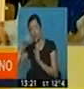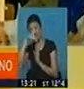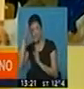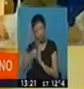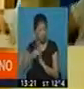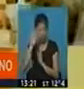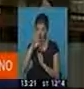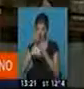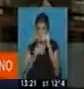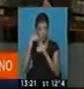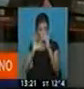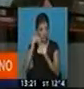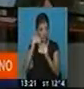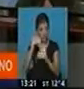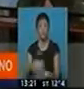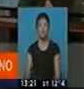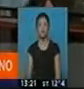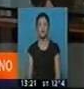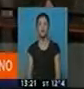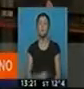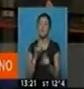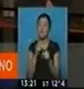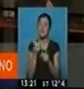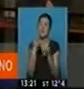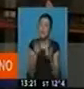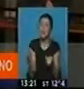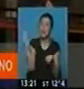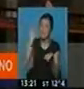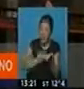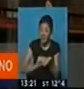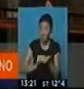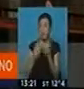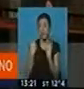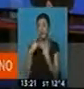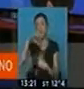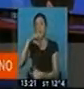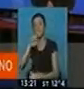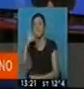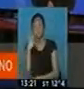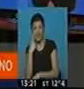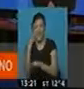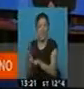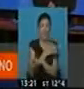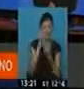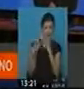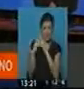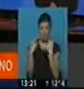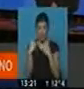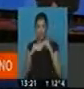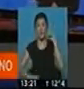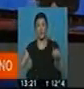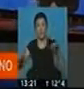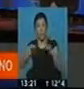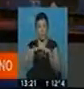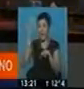que todavía no le alcanza para alcanzar el nivel de Producto Bruto que tenía antes de la crisis, en el año